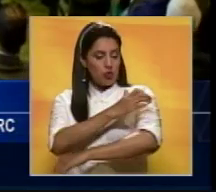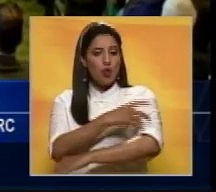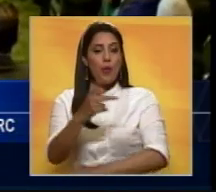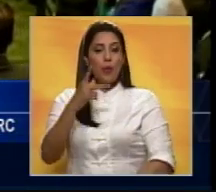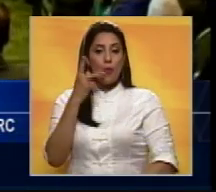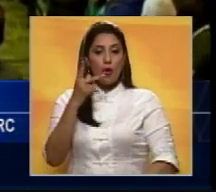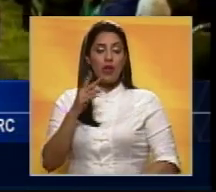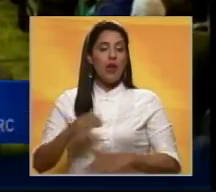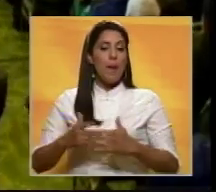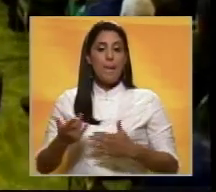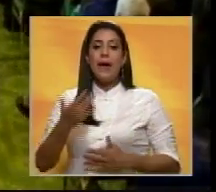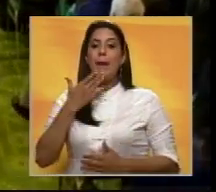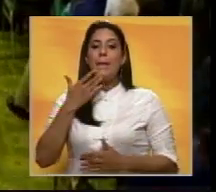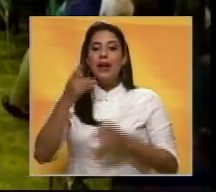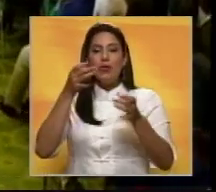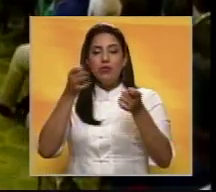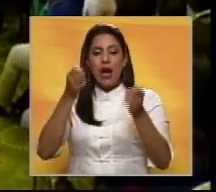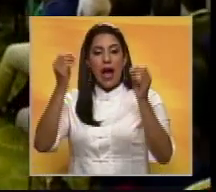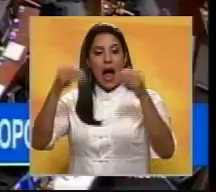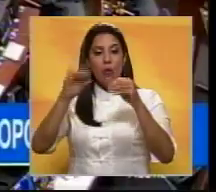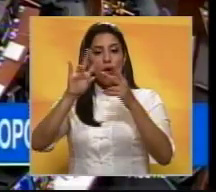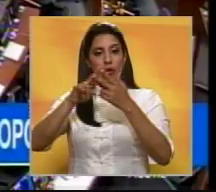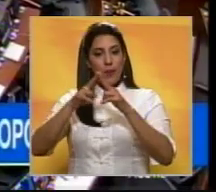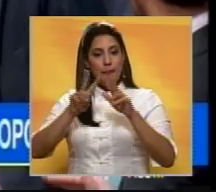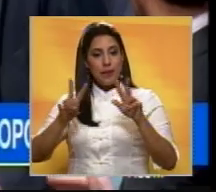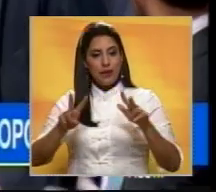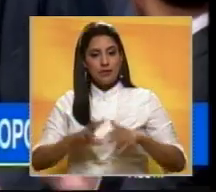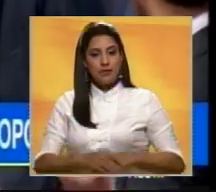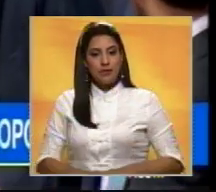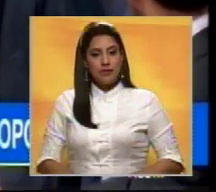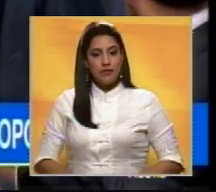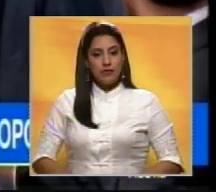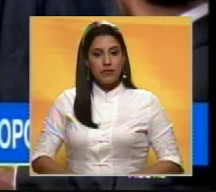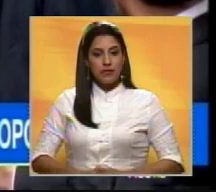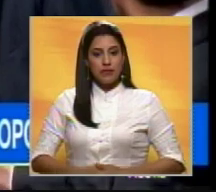política, esto como uno de los puntos de acuerdo de paz.